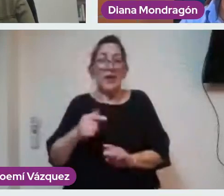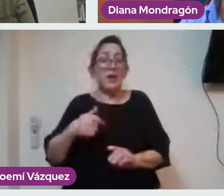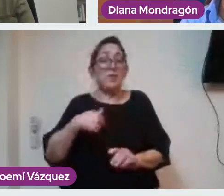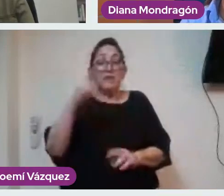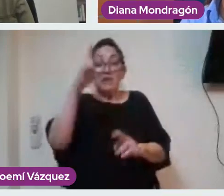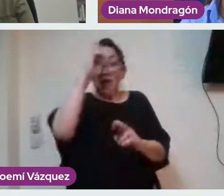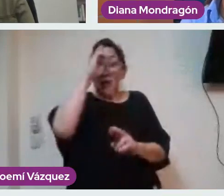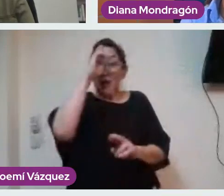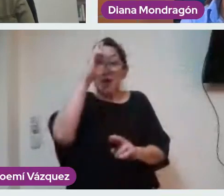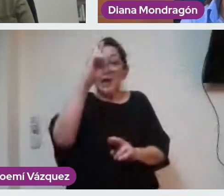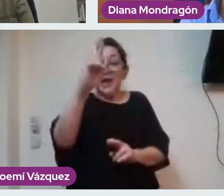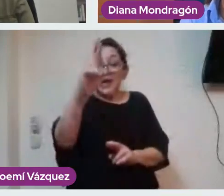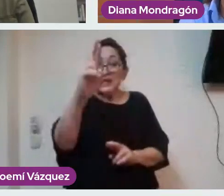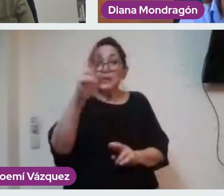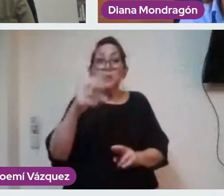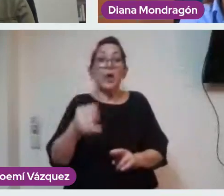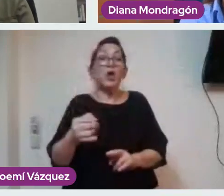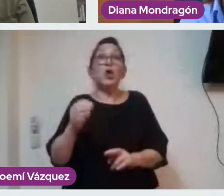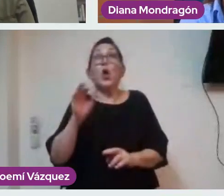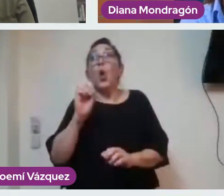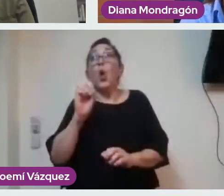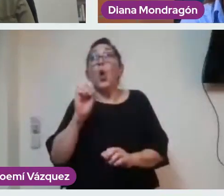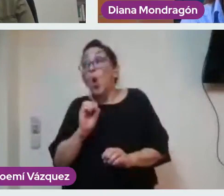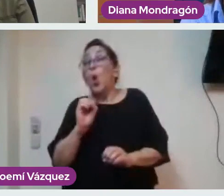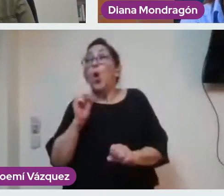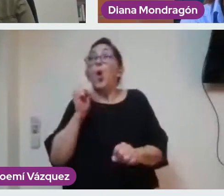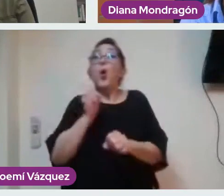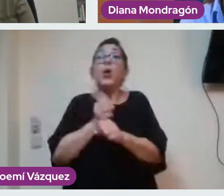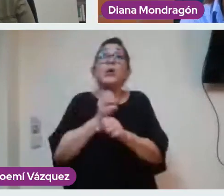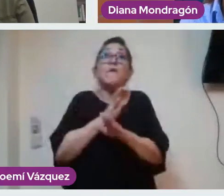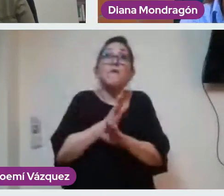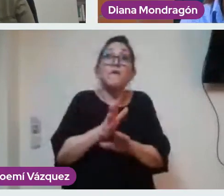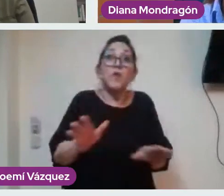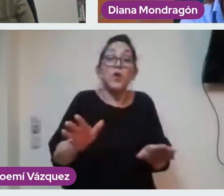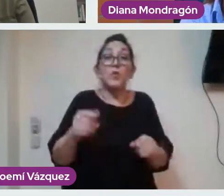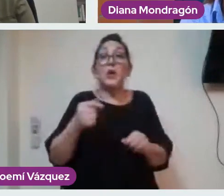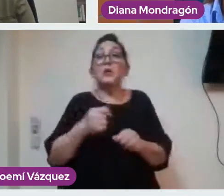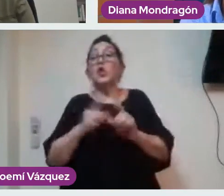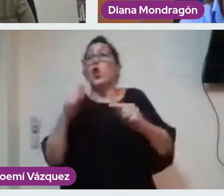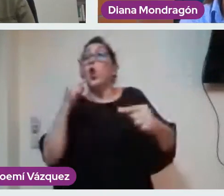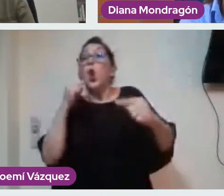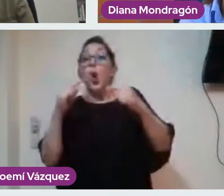esta información o esta apertura de diálogo y se ha llegado a cosas